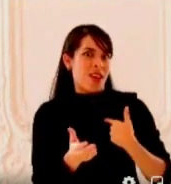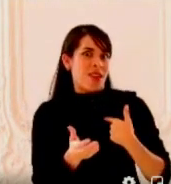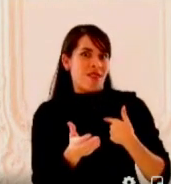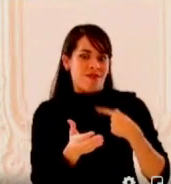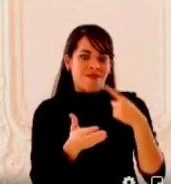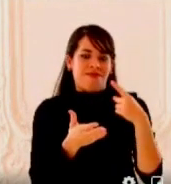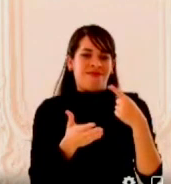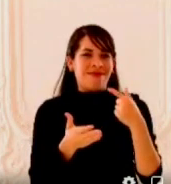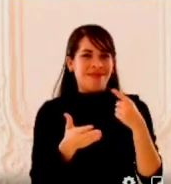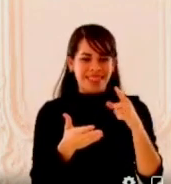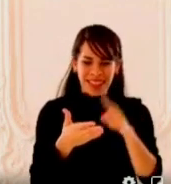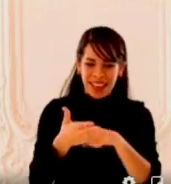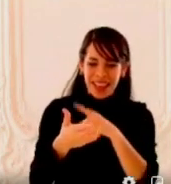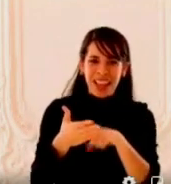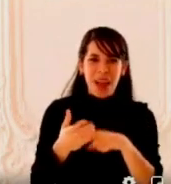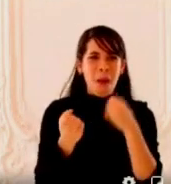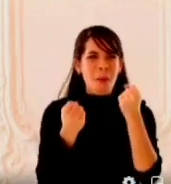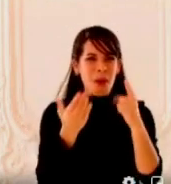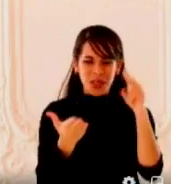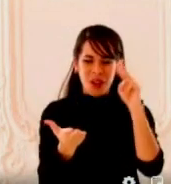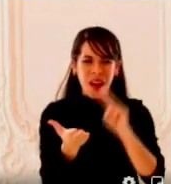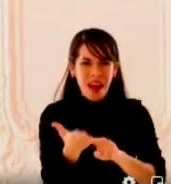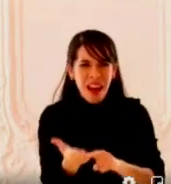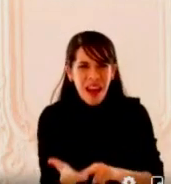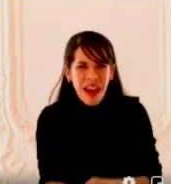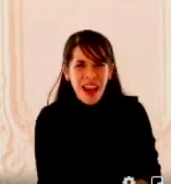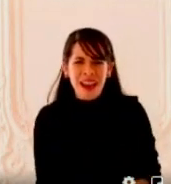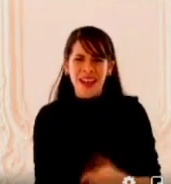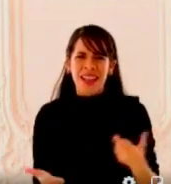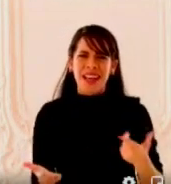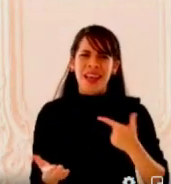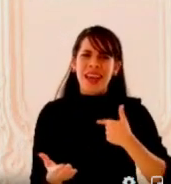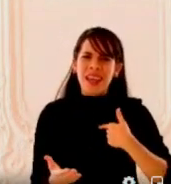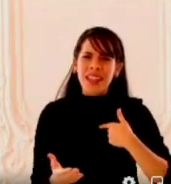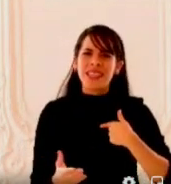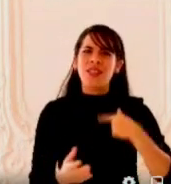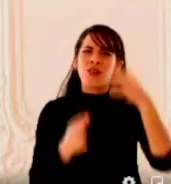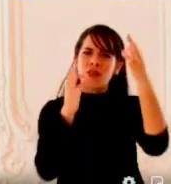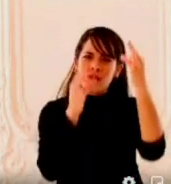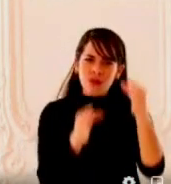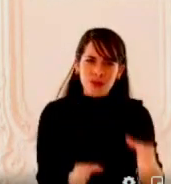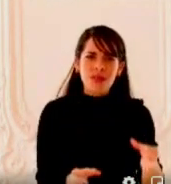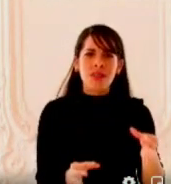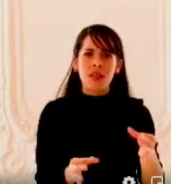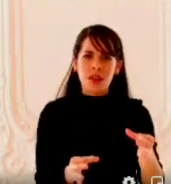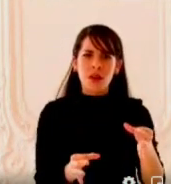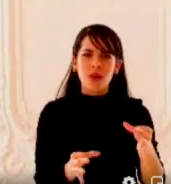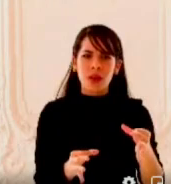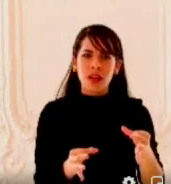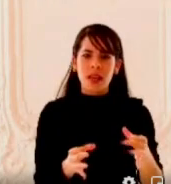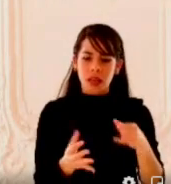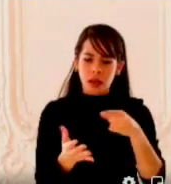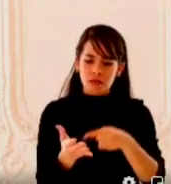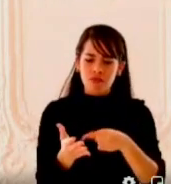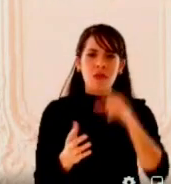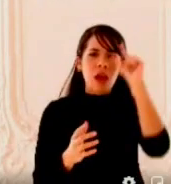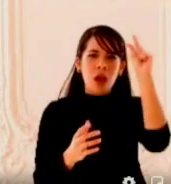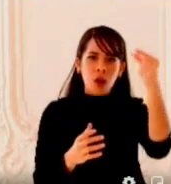de contratos que tiene el gobierno, que quiero estar seguro que toda la externalización que tenemos en el